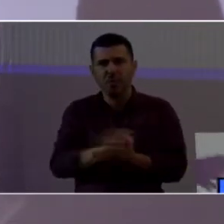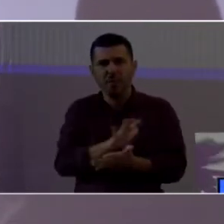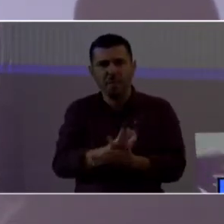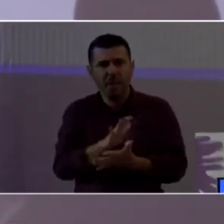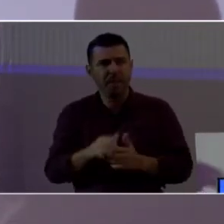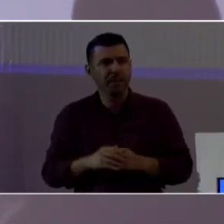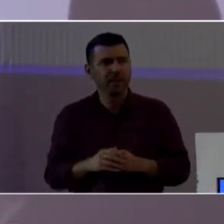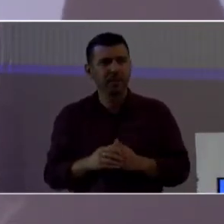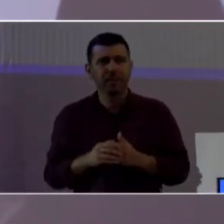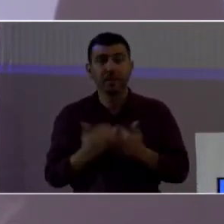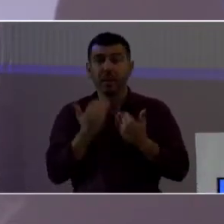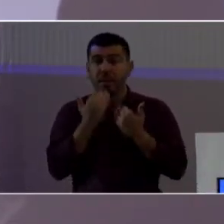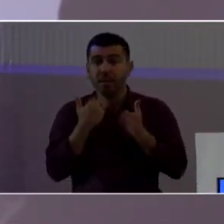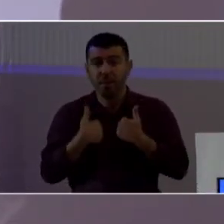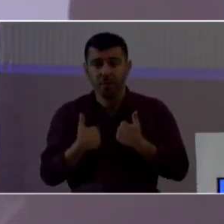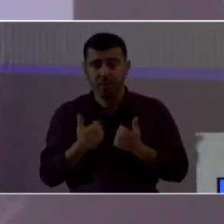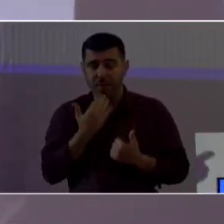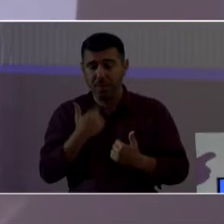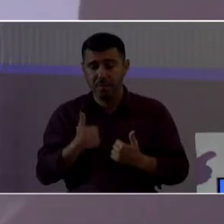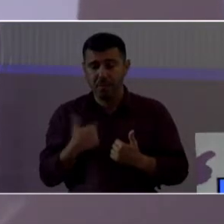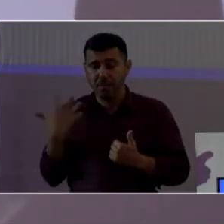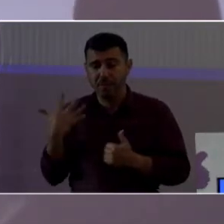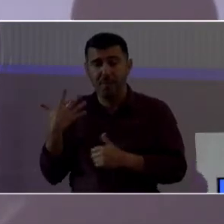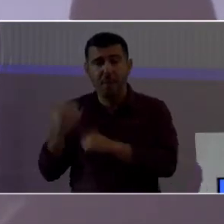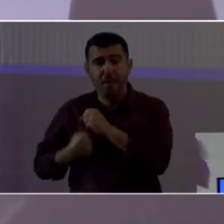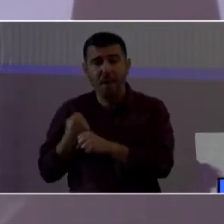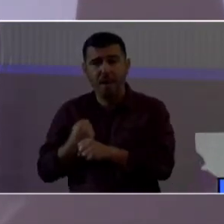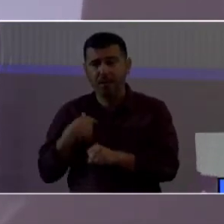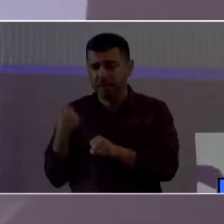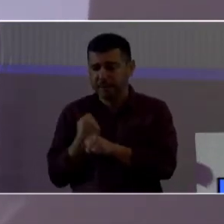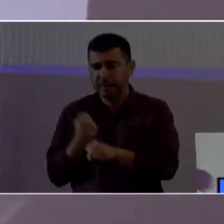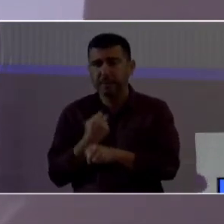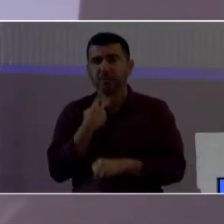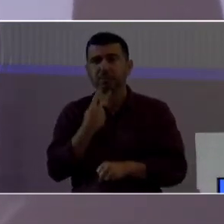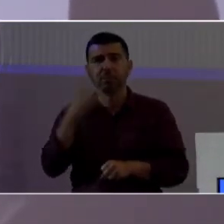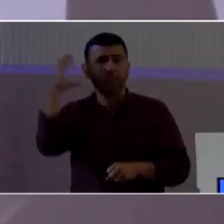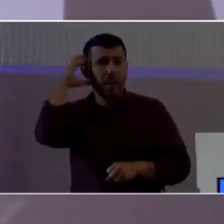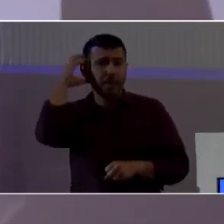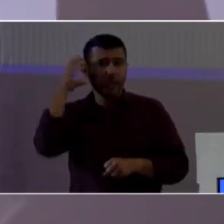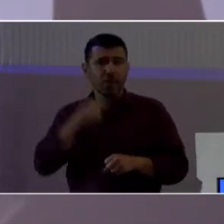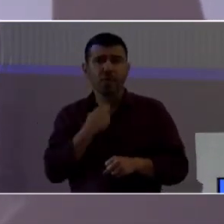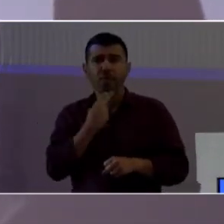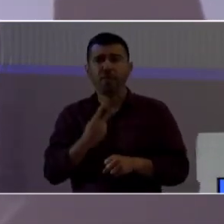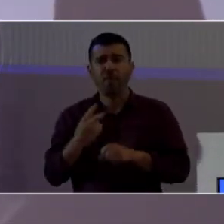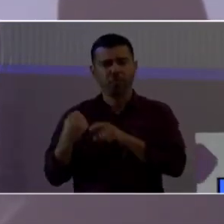por ejemplo, trabajé 5 años en la emisora Voz de la Resistencia, en el Bloque Oriental.